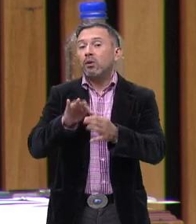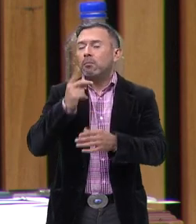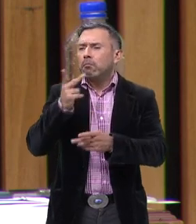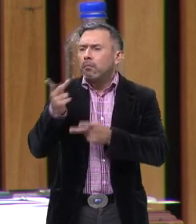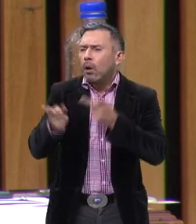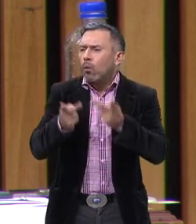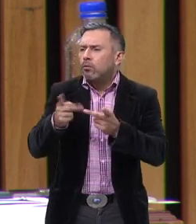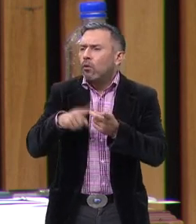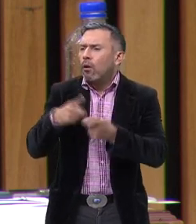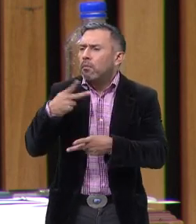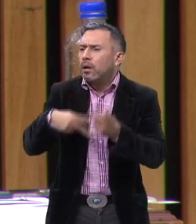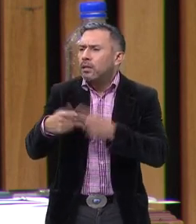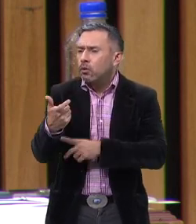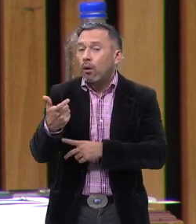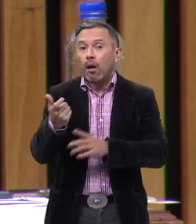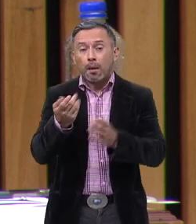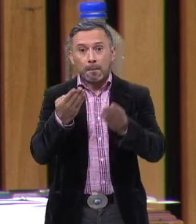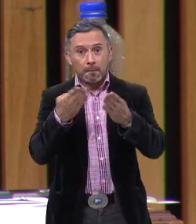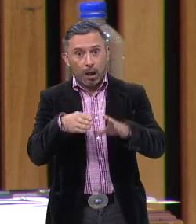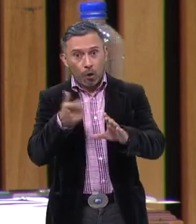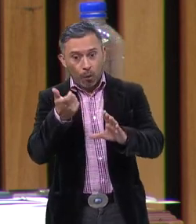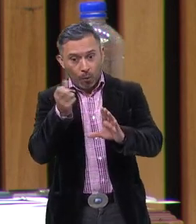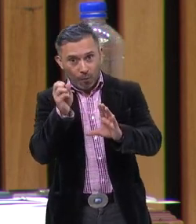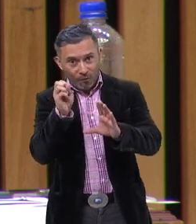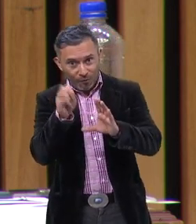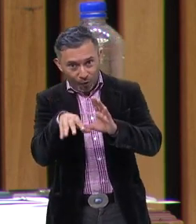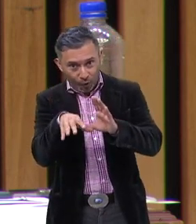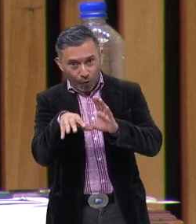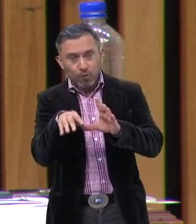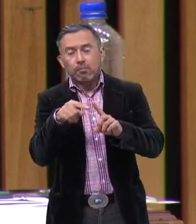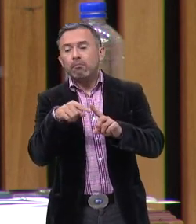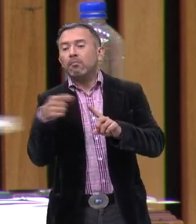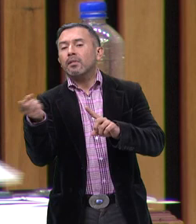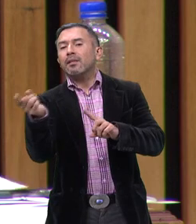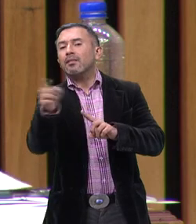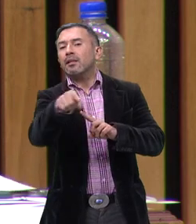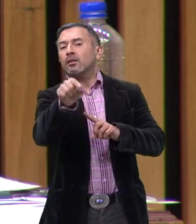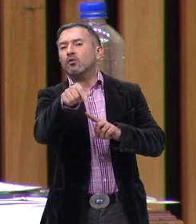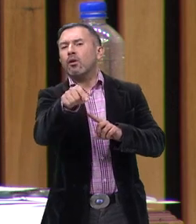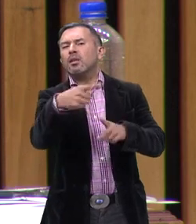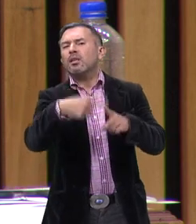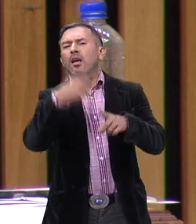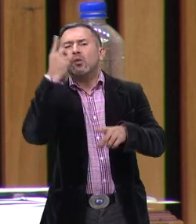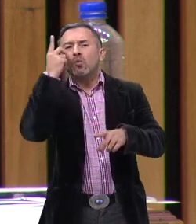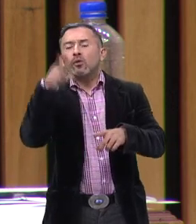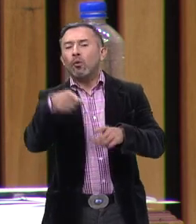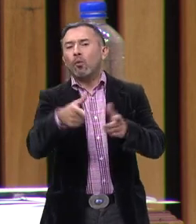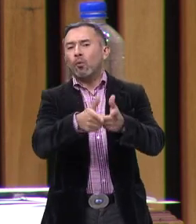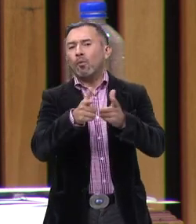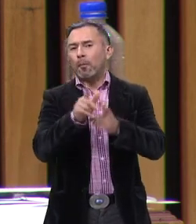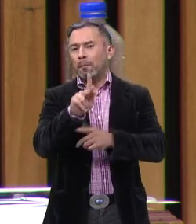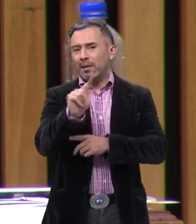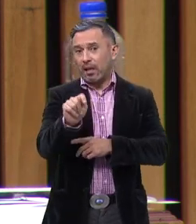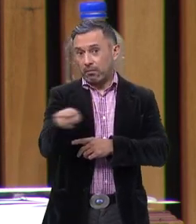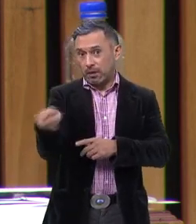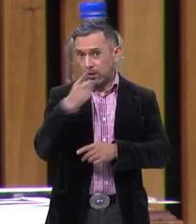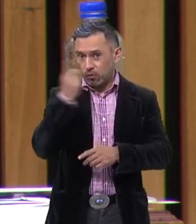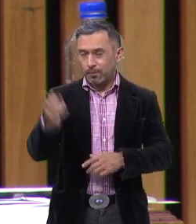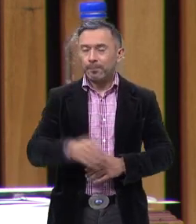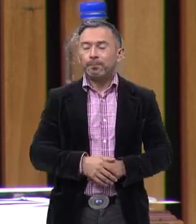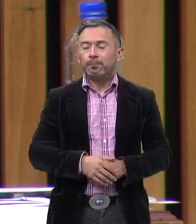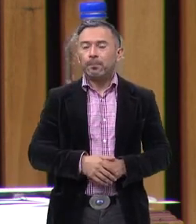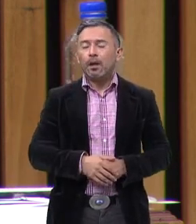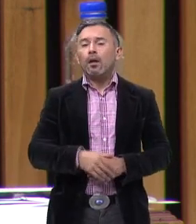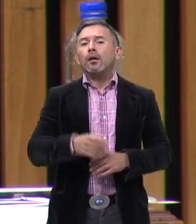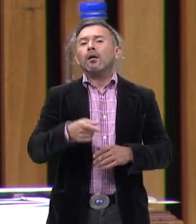depositaría pertenecían a un tercero el partido del trabajo en total los